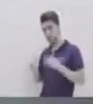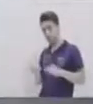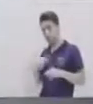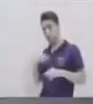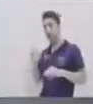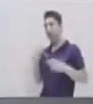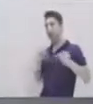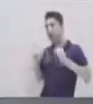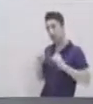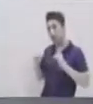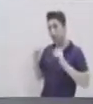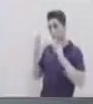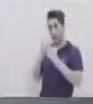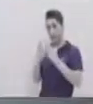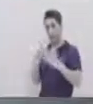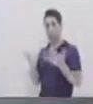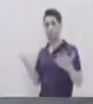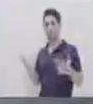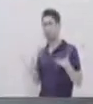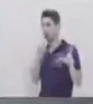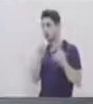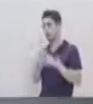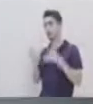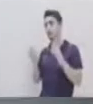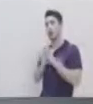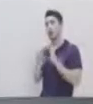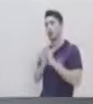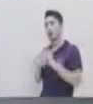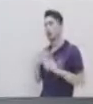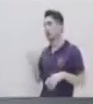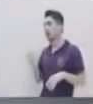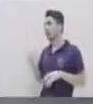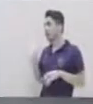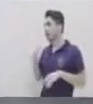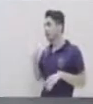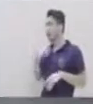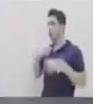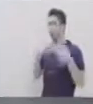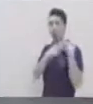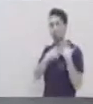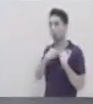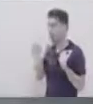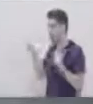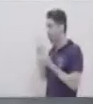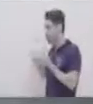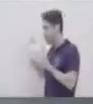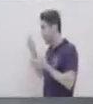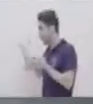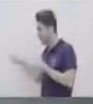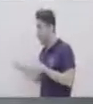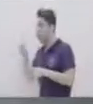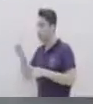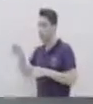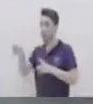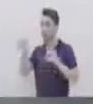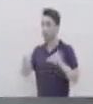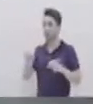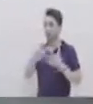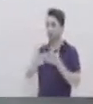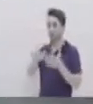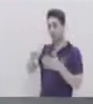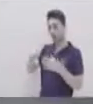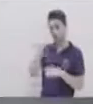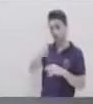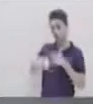en los quehaceres de la casa, por ejemplo, si por ejemplo agarramos una tarea de casa, cada persona, pues es